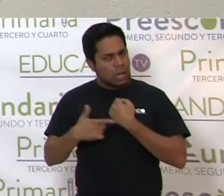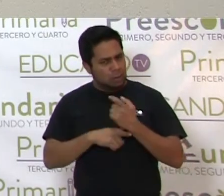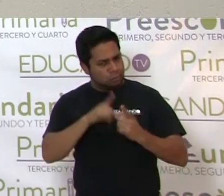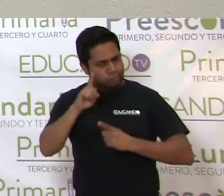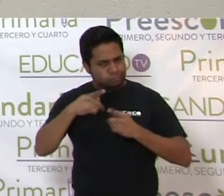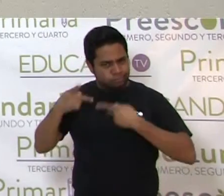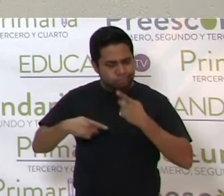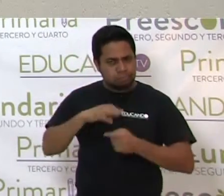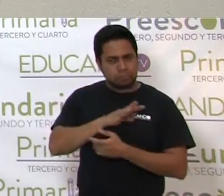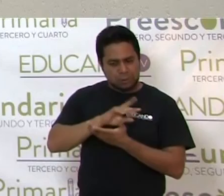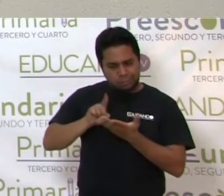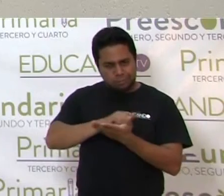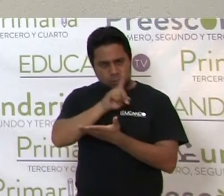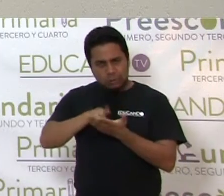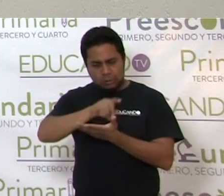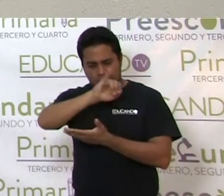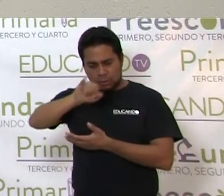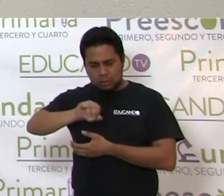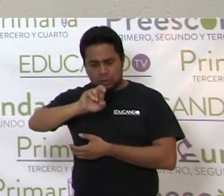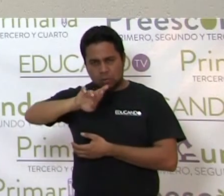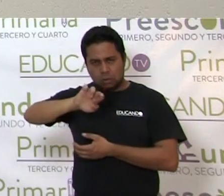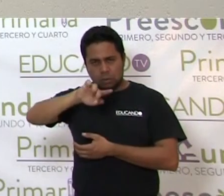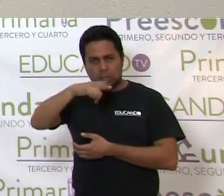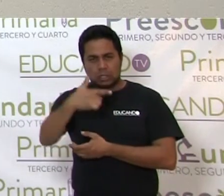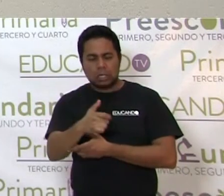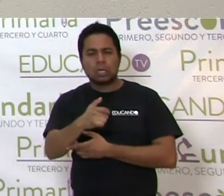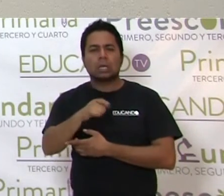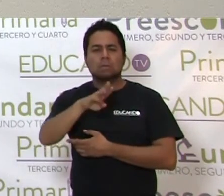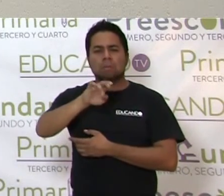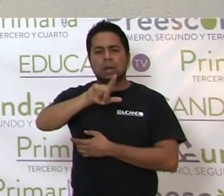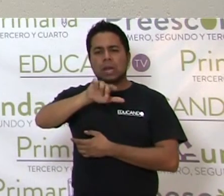pueden buscarme en el Twitter, Jorge Blancas Moreno, les puedo ayudar.